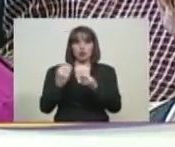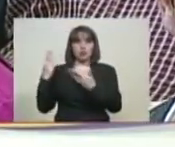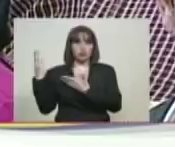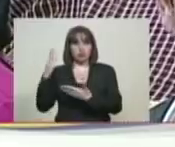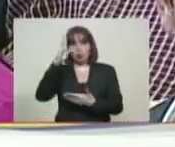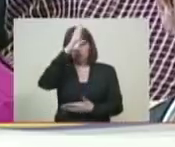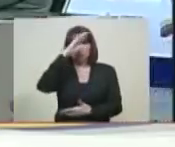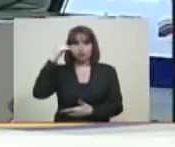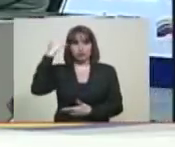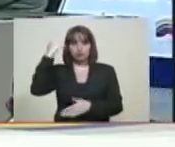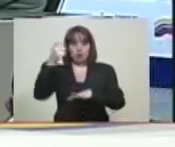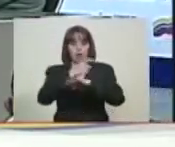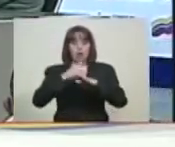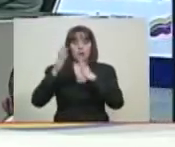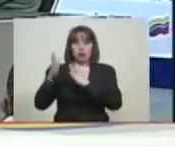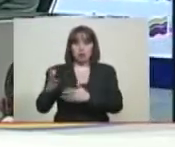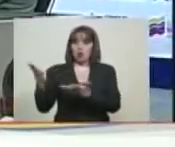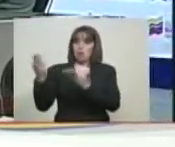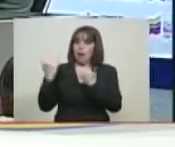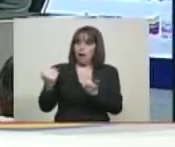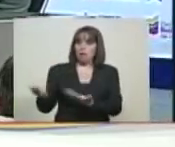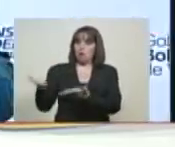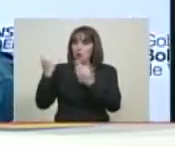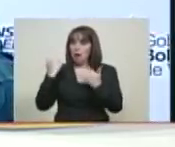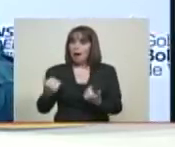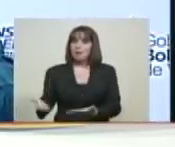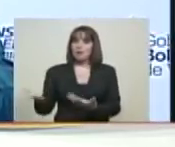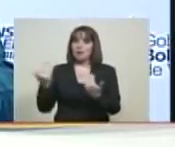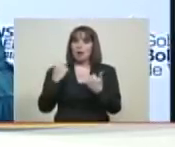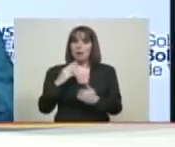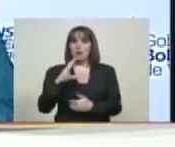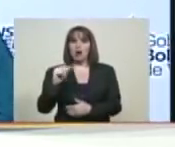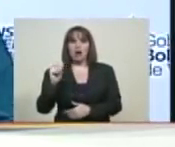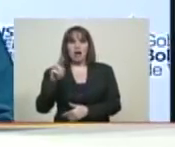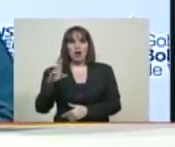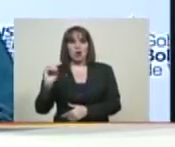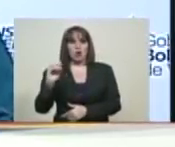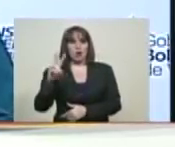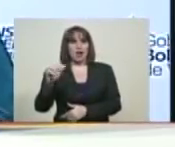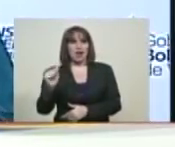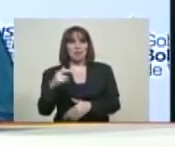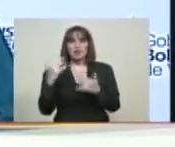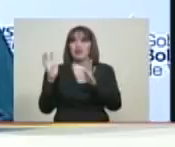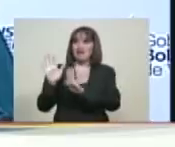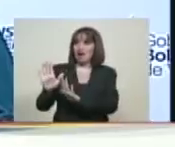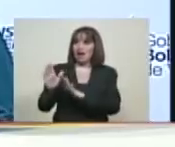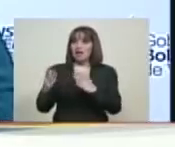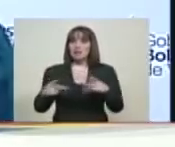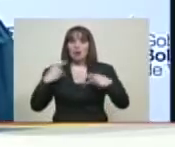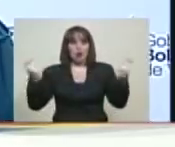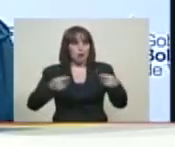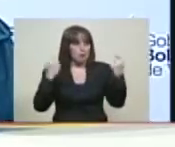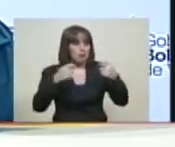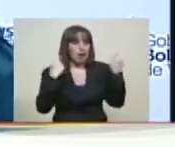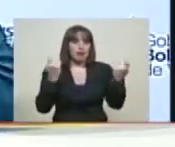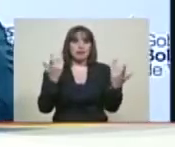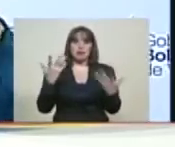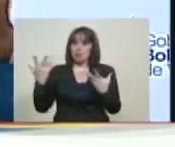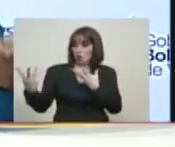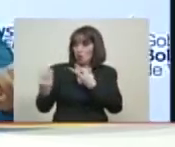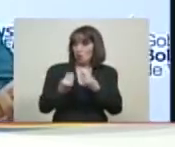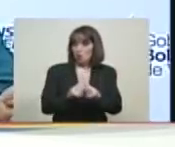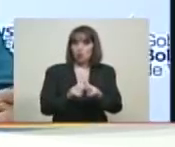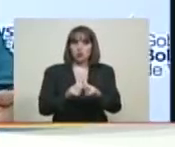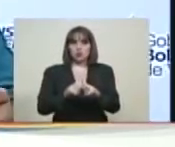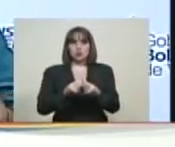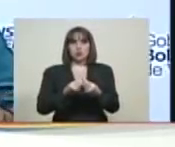que insistió mil veces vamos a carora y ahora estamos en campaña como hacemos para combinar buenos vamos al